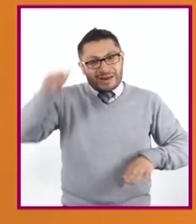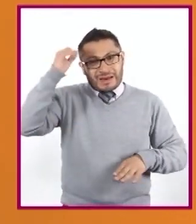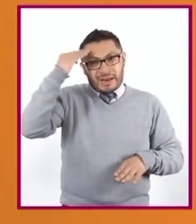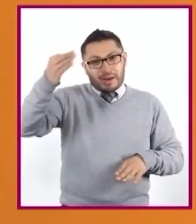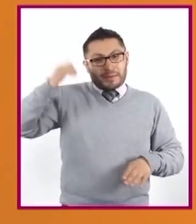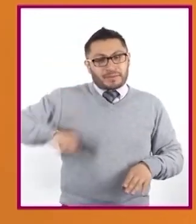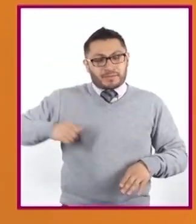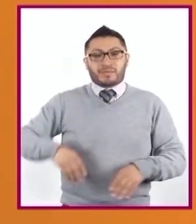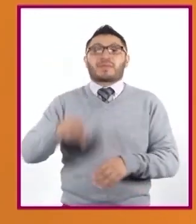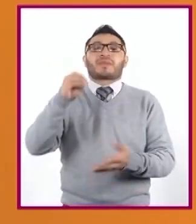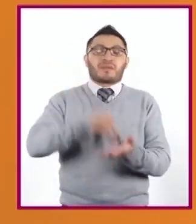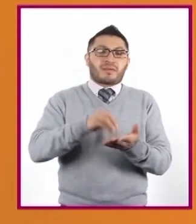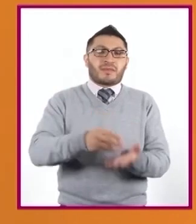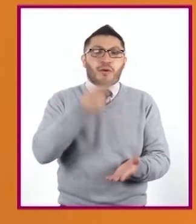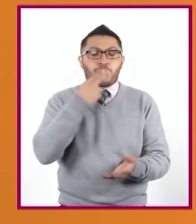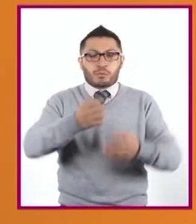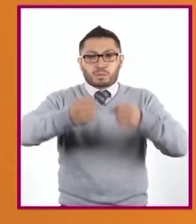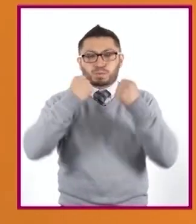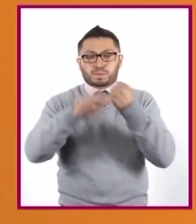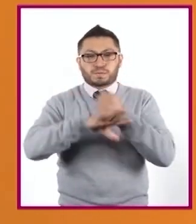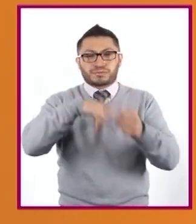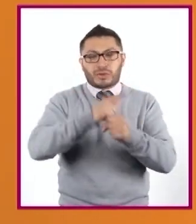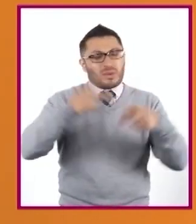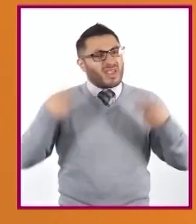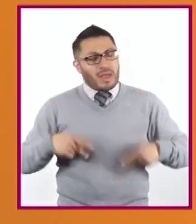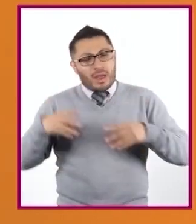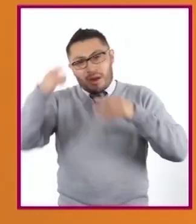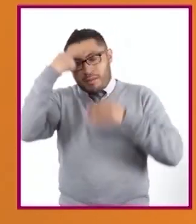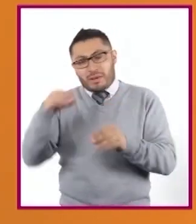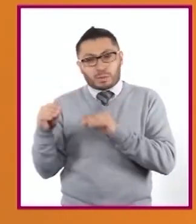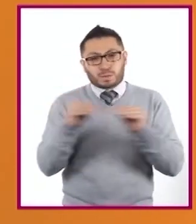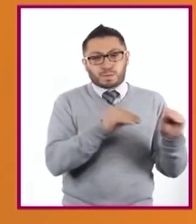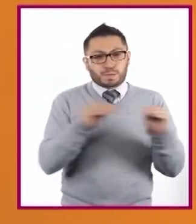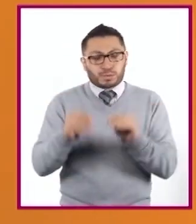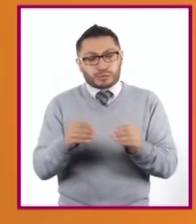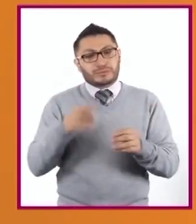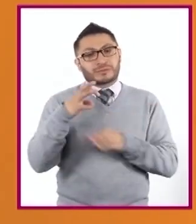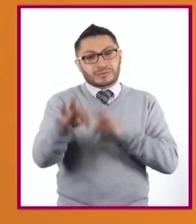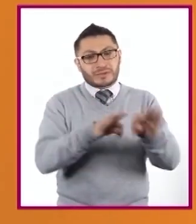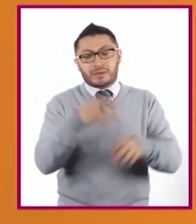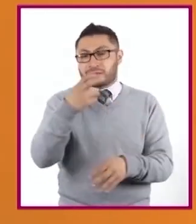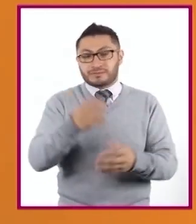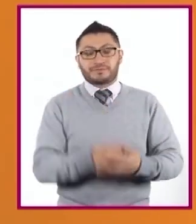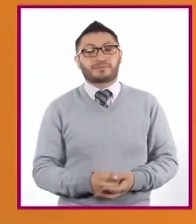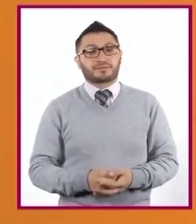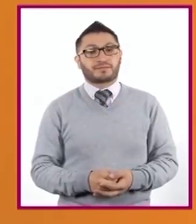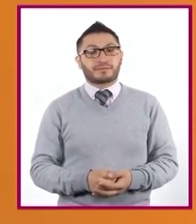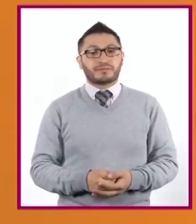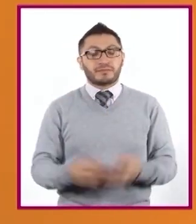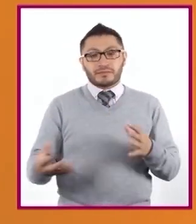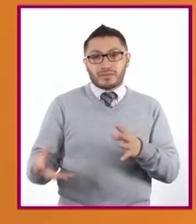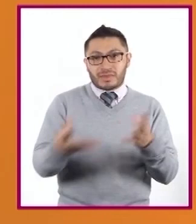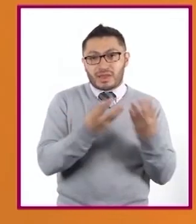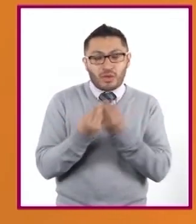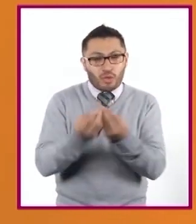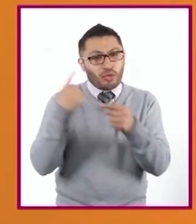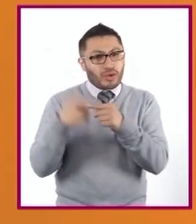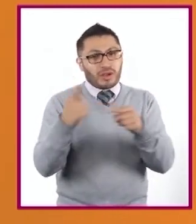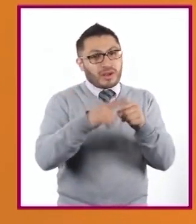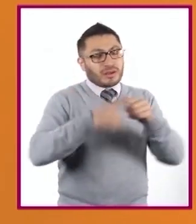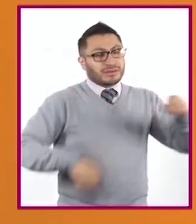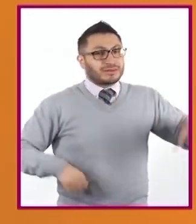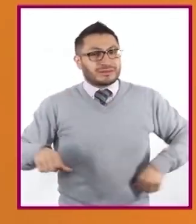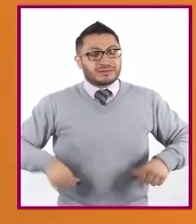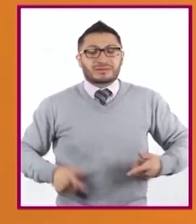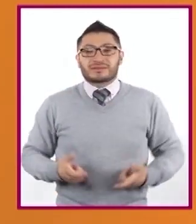la fuerza animal o humana para poder moverse, consolidaron este sector. Y en conjunto con las demás actividades